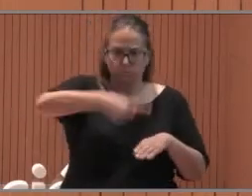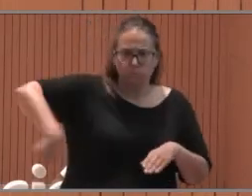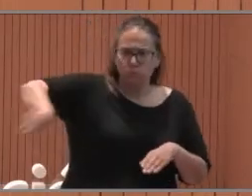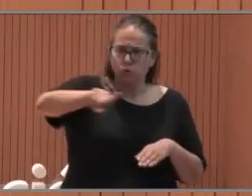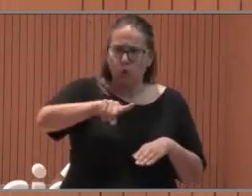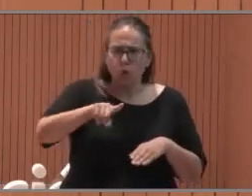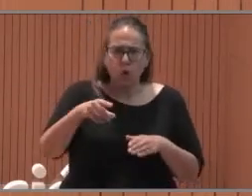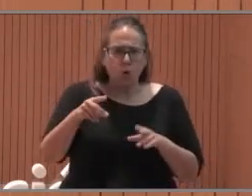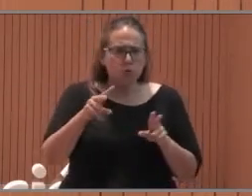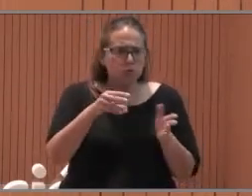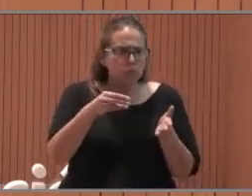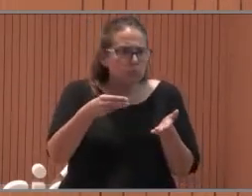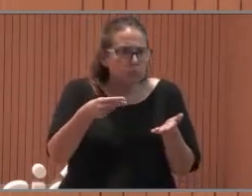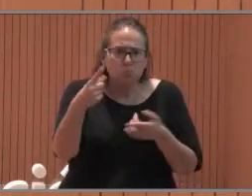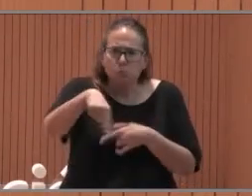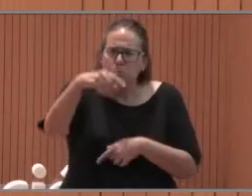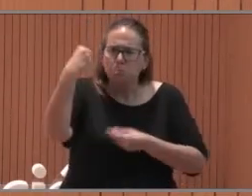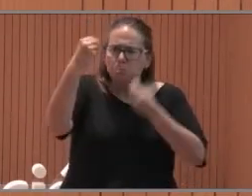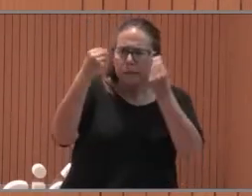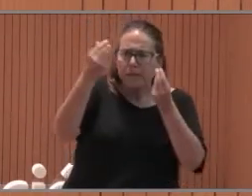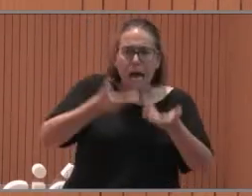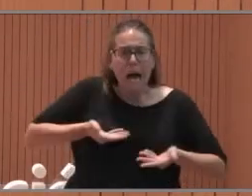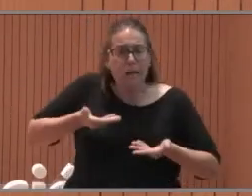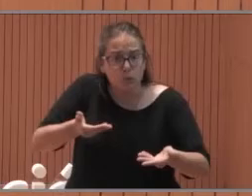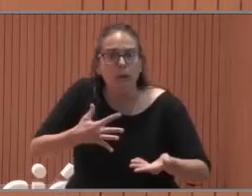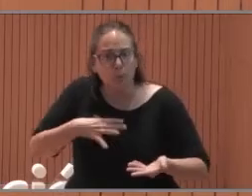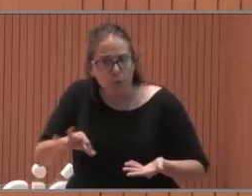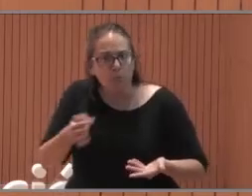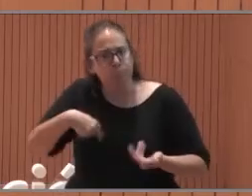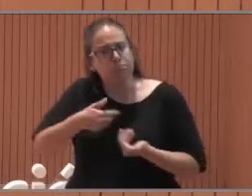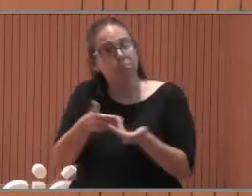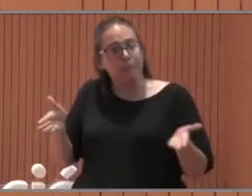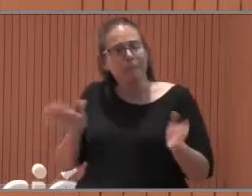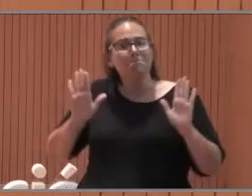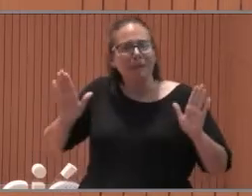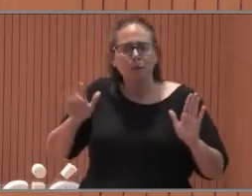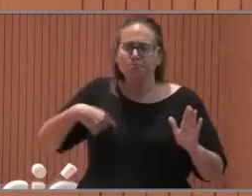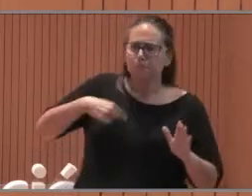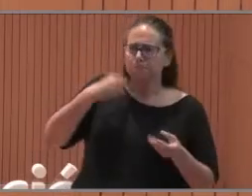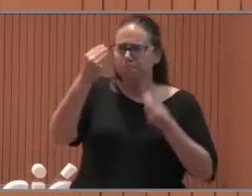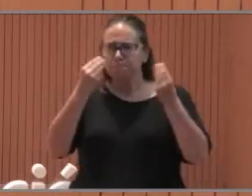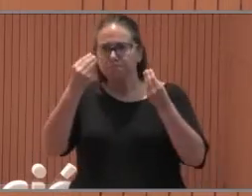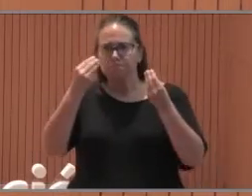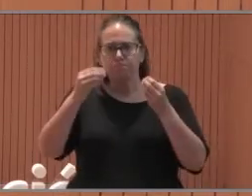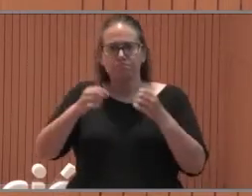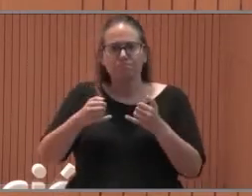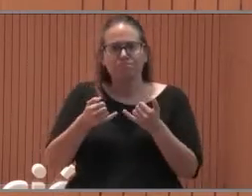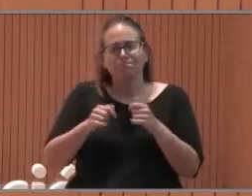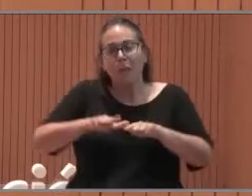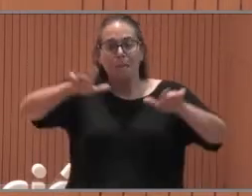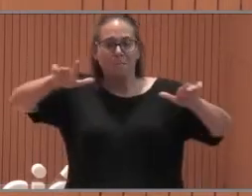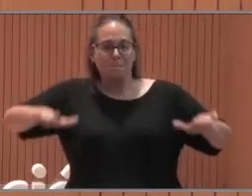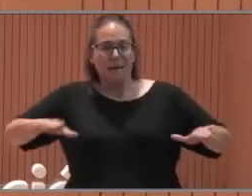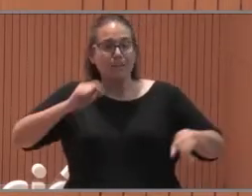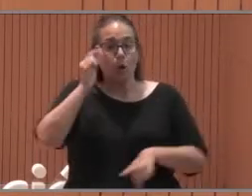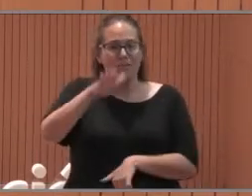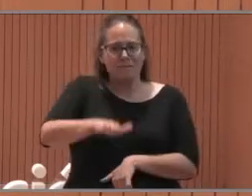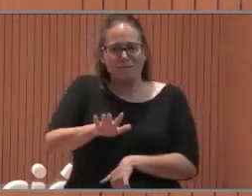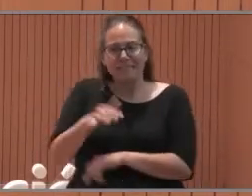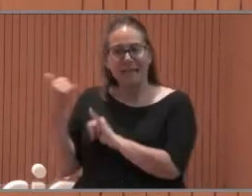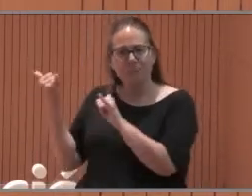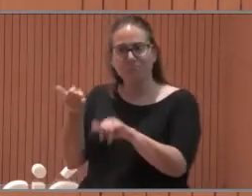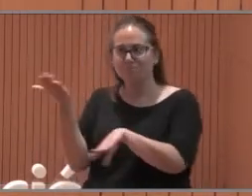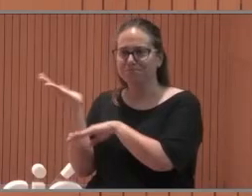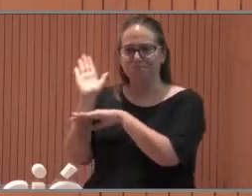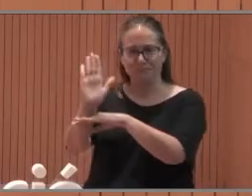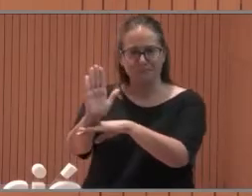cualquier cosa que consideren que podemos ayudarles, pero decidimos traerlo a este magnífico patio de la Infanta precisamente